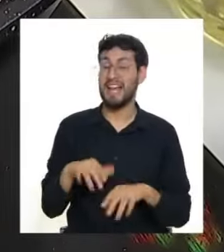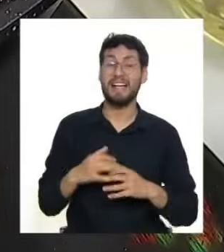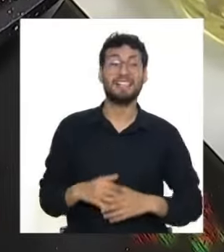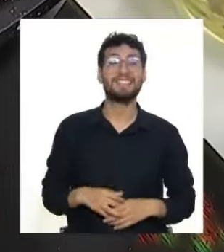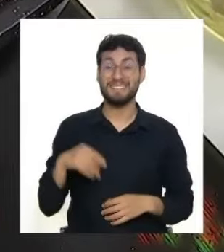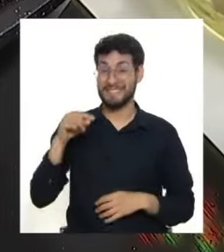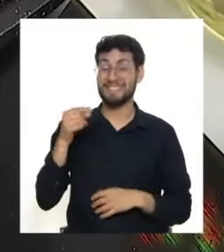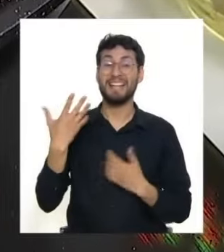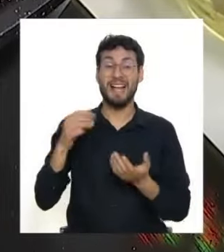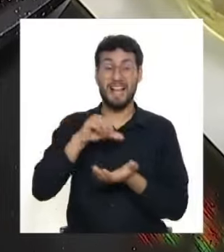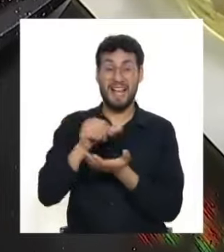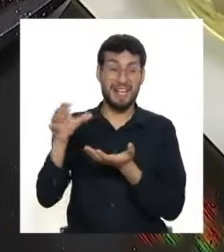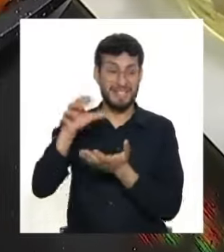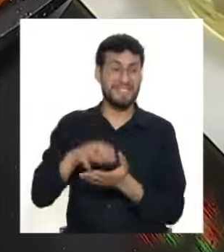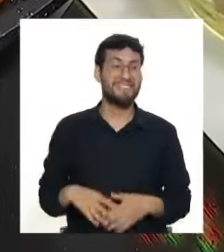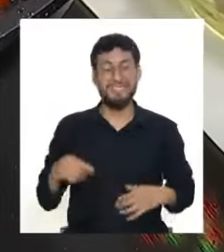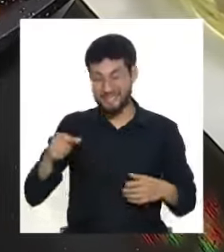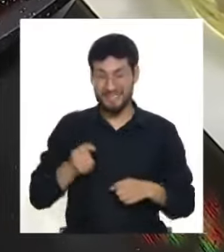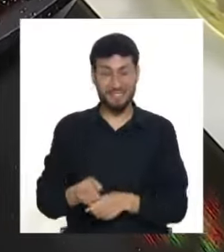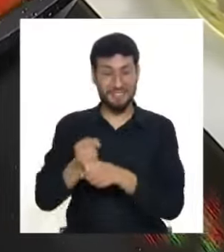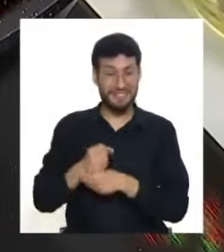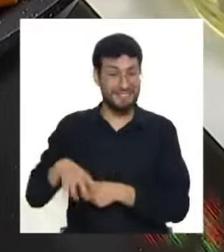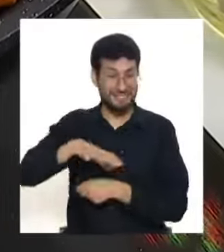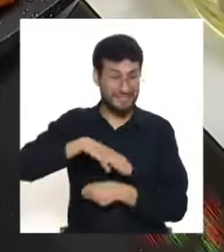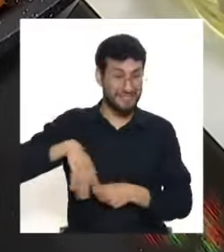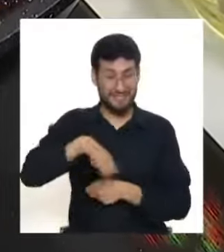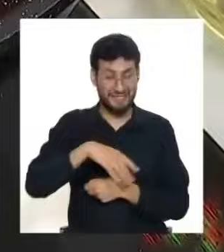Sí. Mientras vamos dorando,